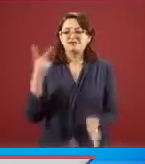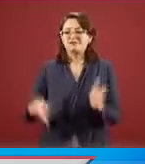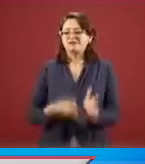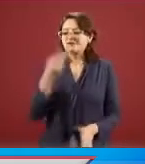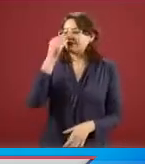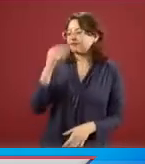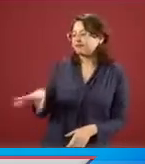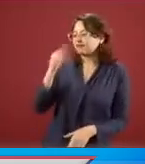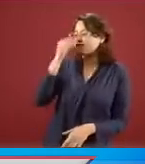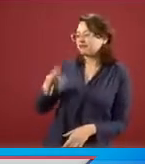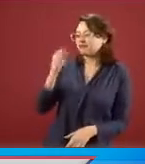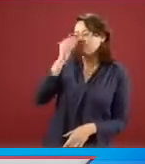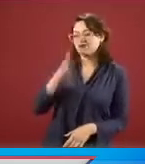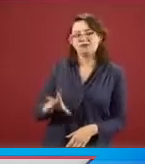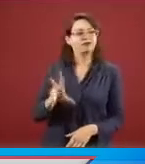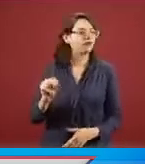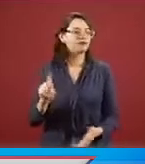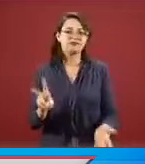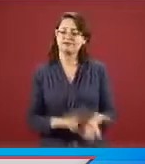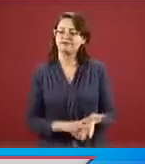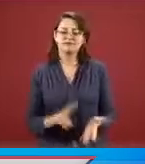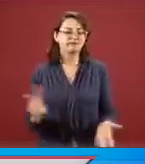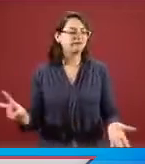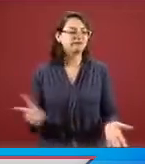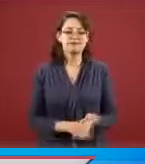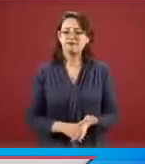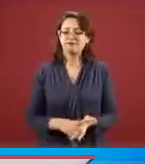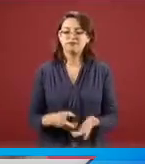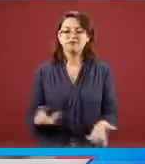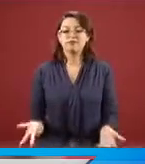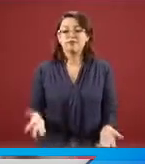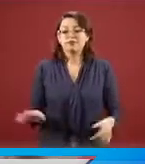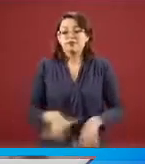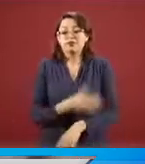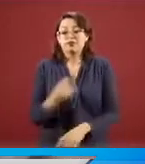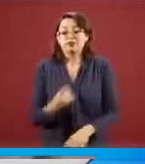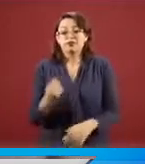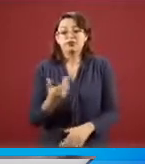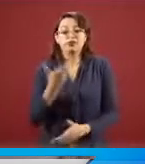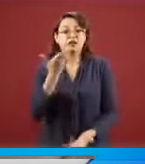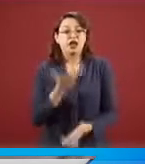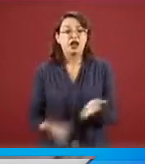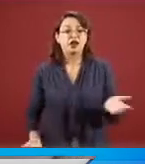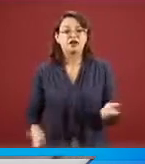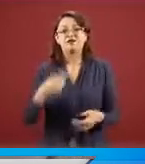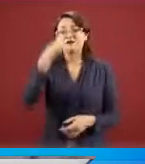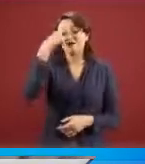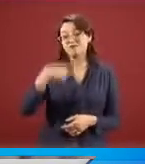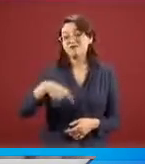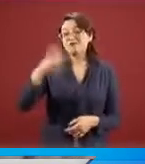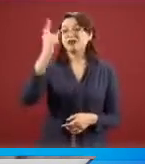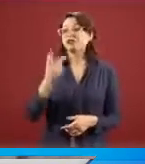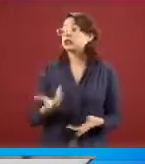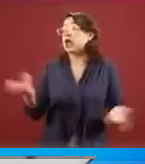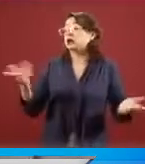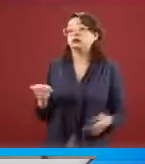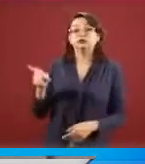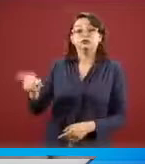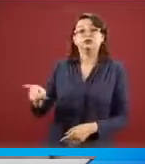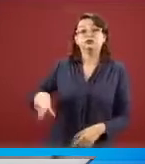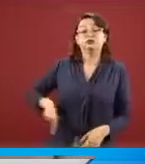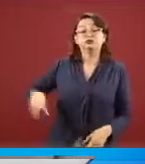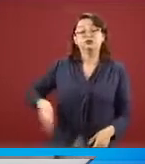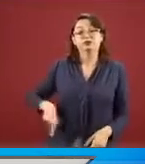Silvano Aureoles, o por gastos excesivos. Reitera que no hay reducción de la participación de cada uno de los estados de acuerdo a la ley. Hay